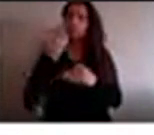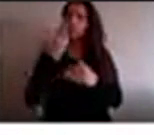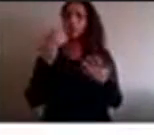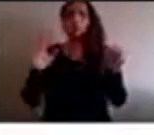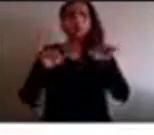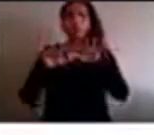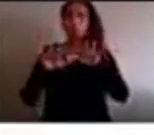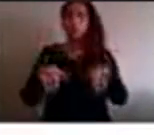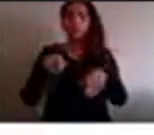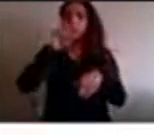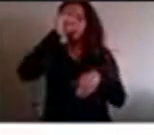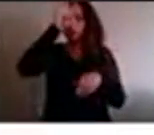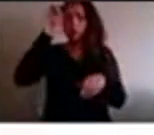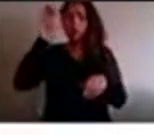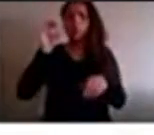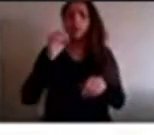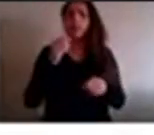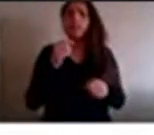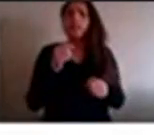sector público y en Colombia,